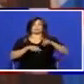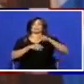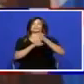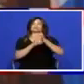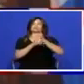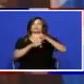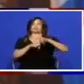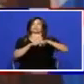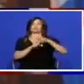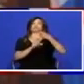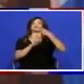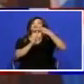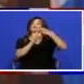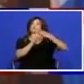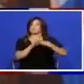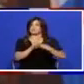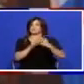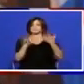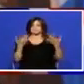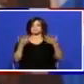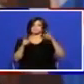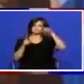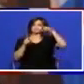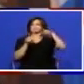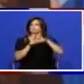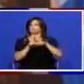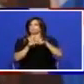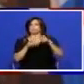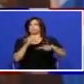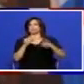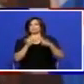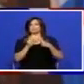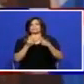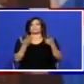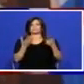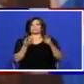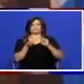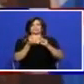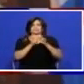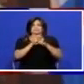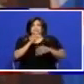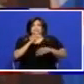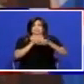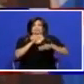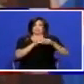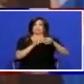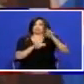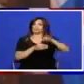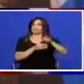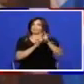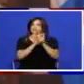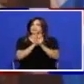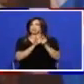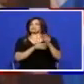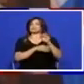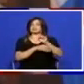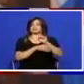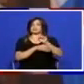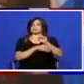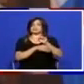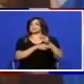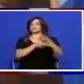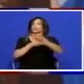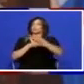que en un plazo de dos meses se logre un consenso acerca de las reformas adicionales que requiere la Ley de Seguridad Social